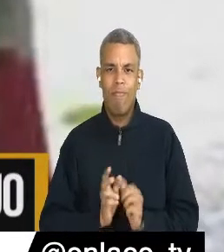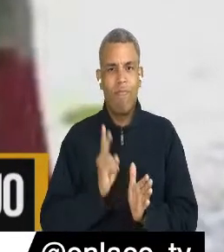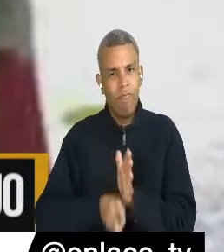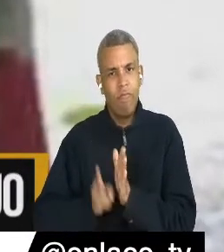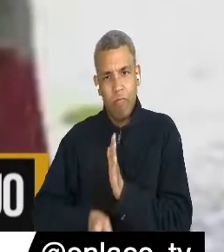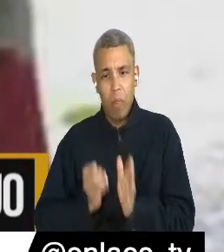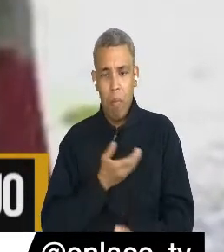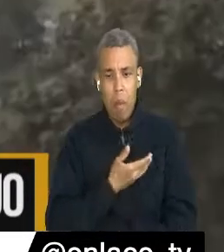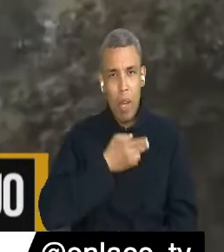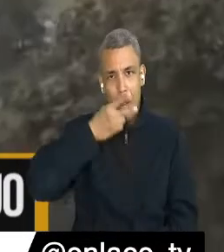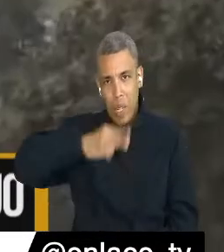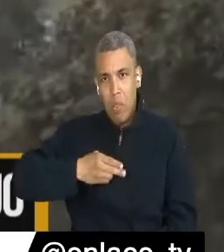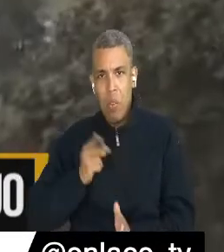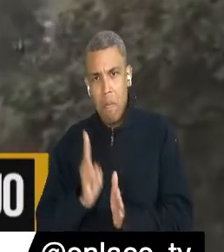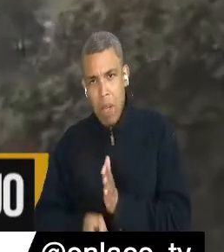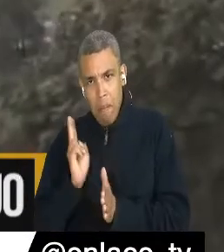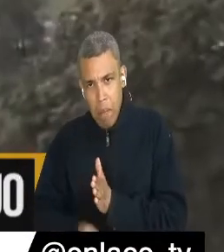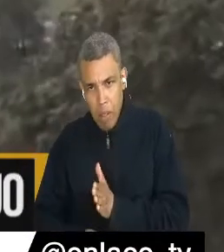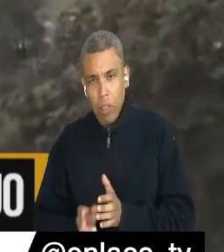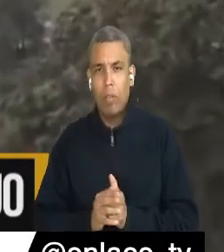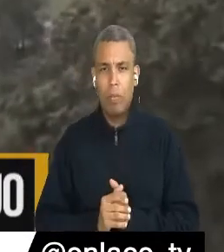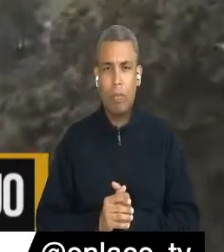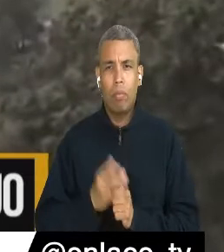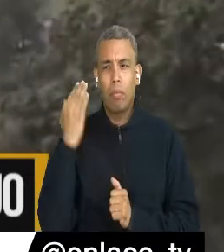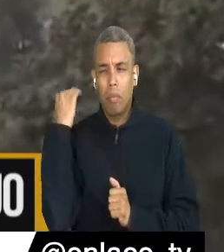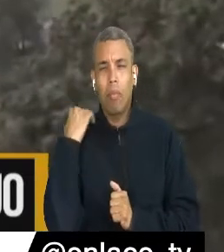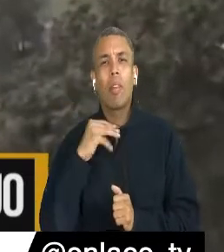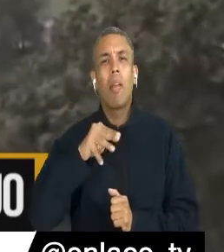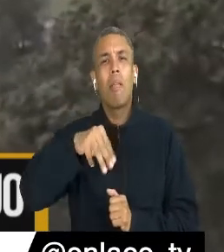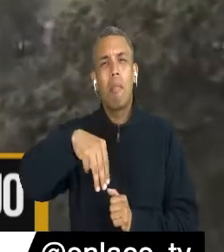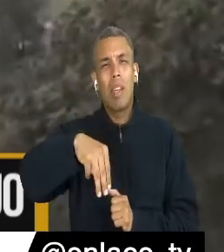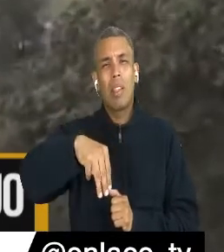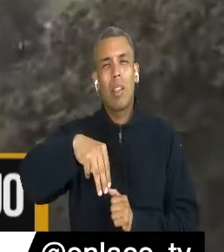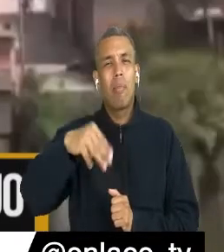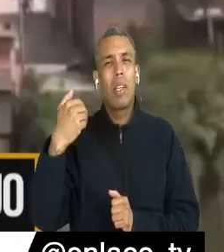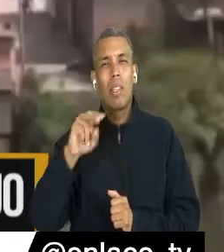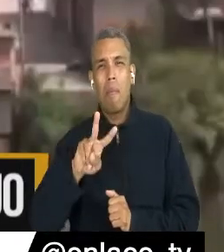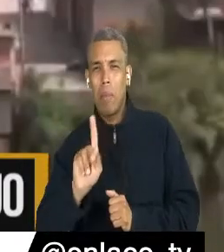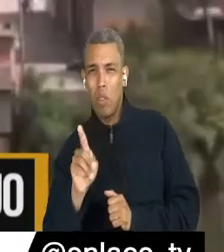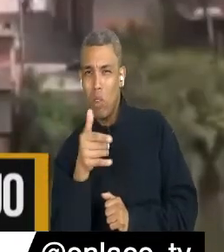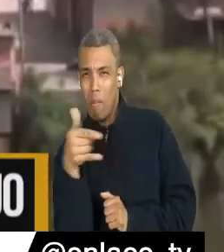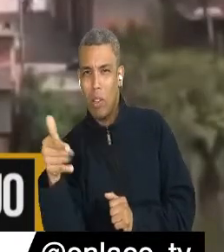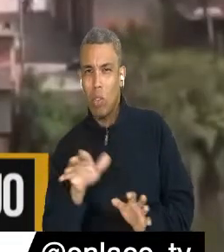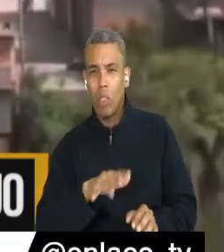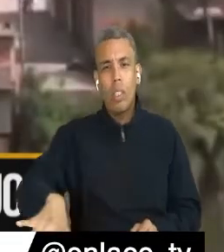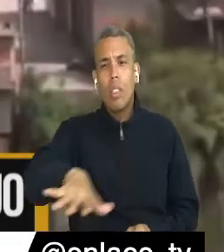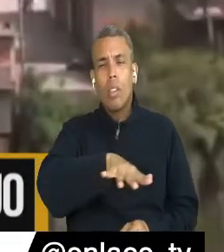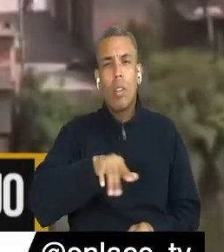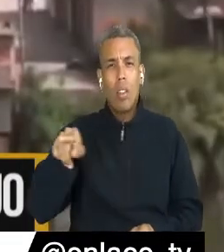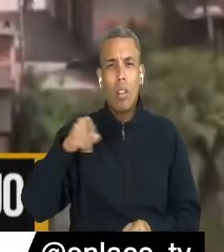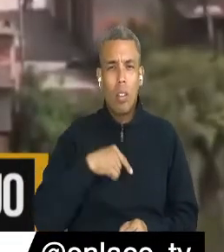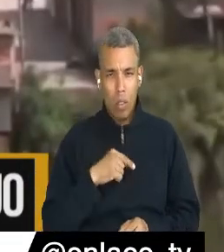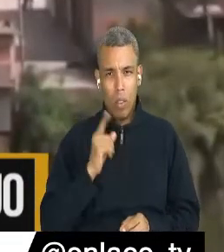de 24 años. Los hechos, que se conocieron el pasado martes 21 de marzo, tuvieron lugar en la vereda Mata de Guadua, en el municipio de Sucre, al sur